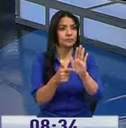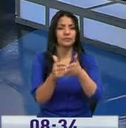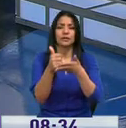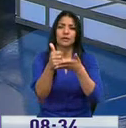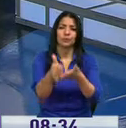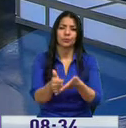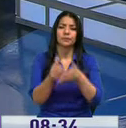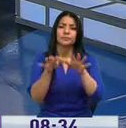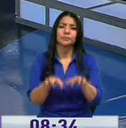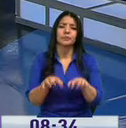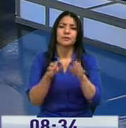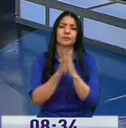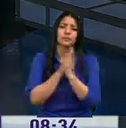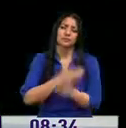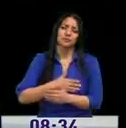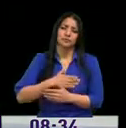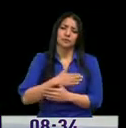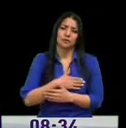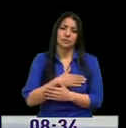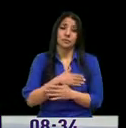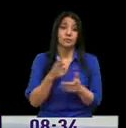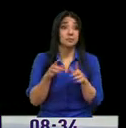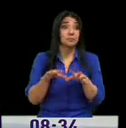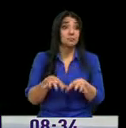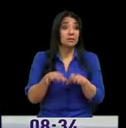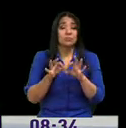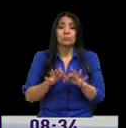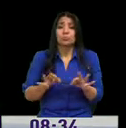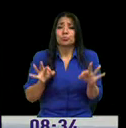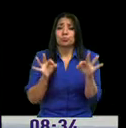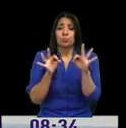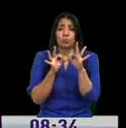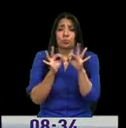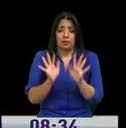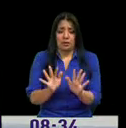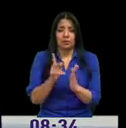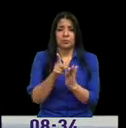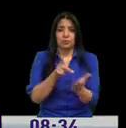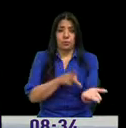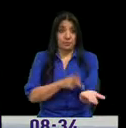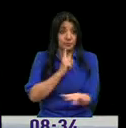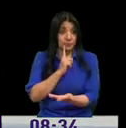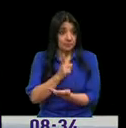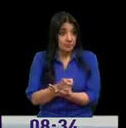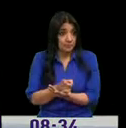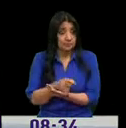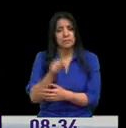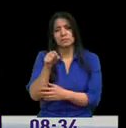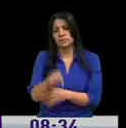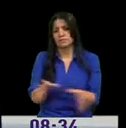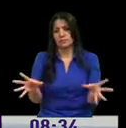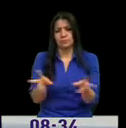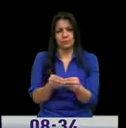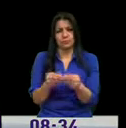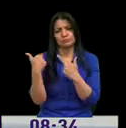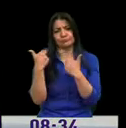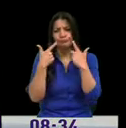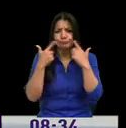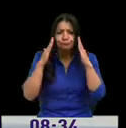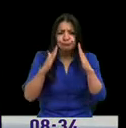los peluditos. Los peluditos son parte importante de nosotros y de este programa, ¿cierto, mi Ali? Sí, totalmente. Mira.